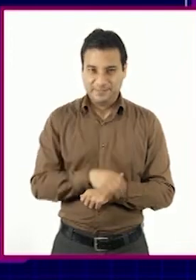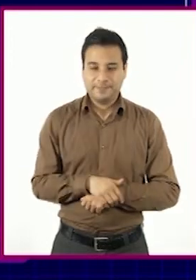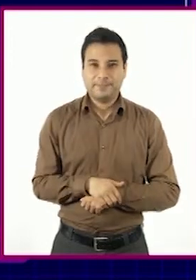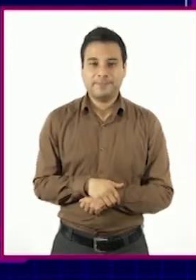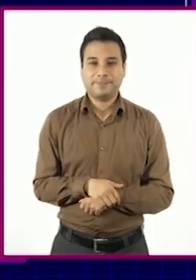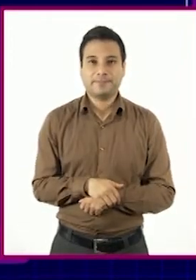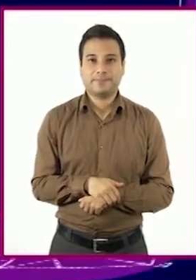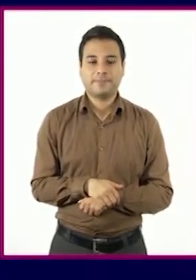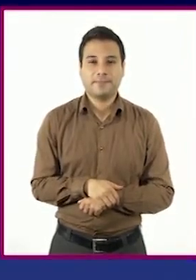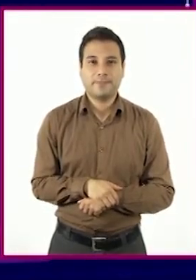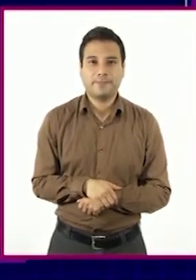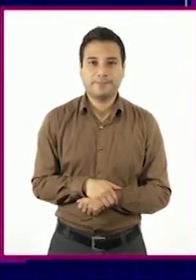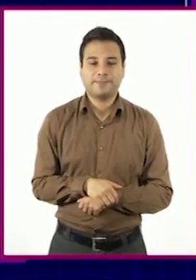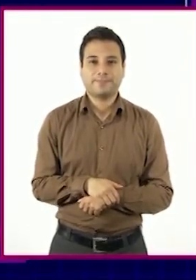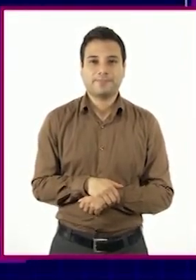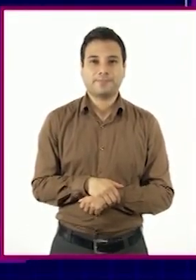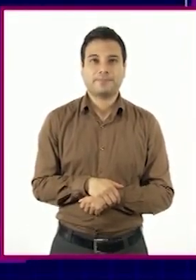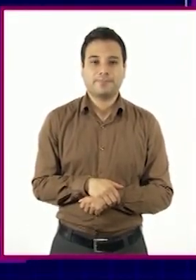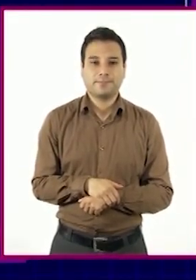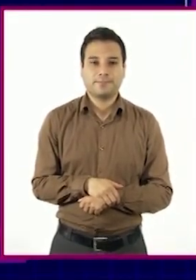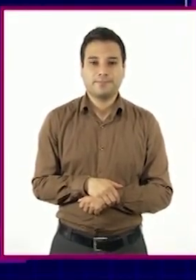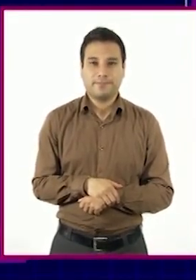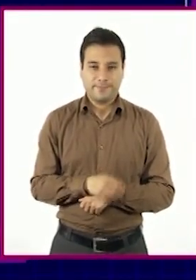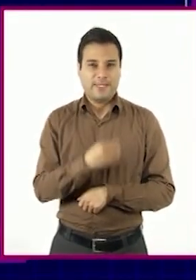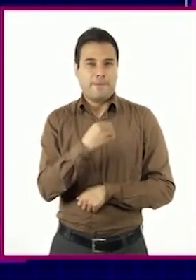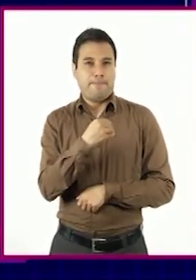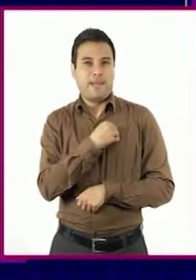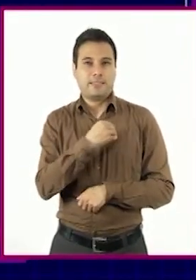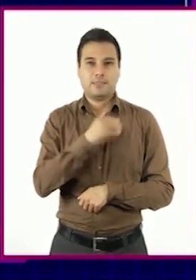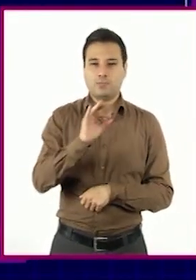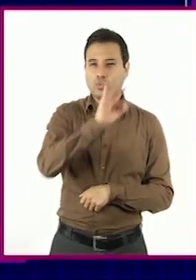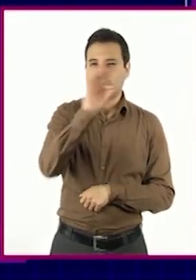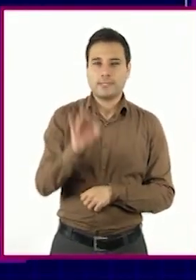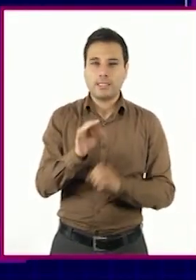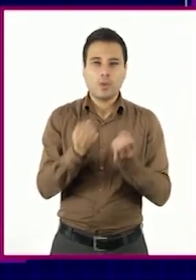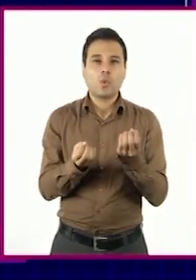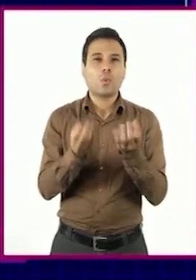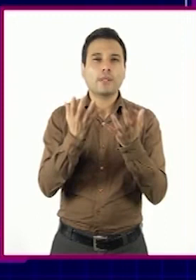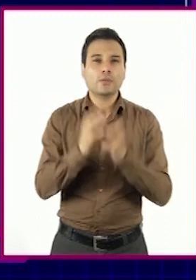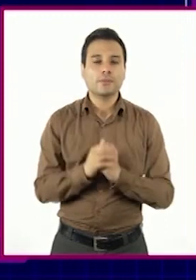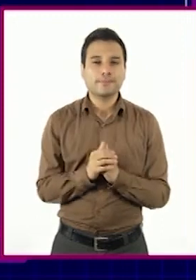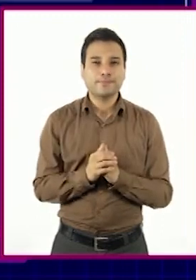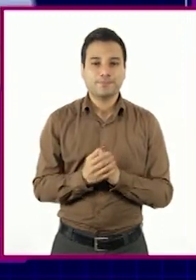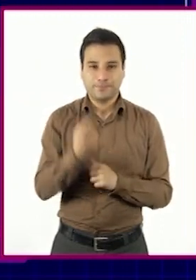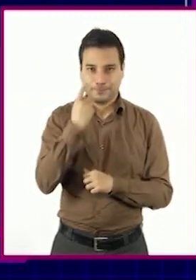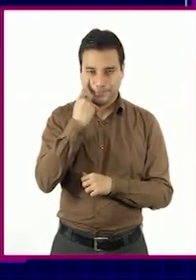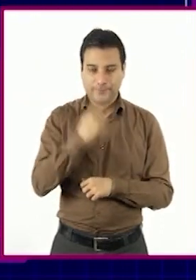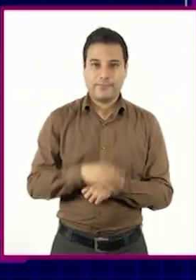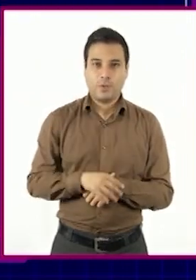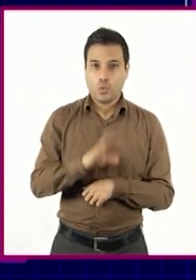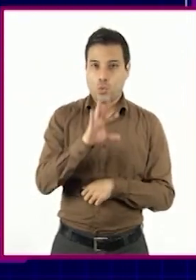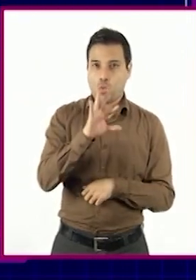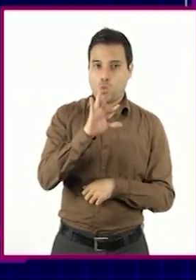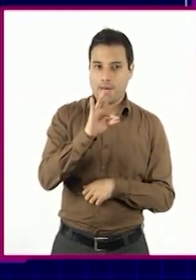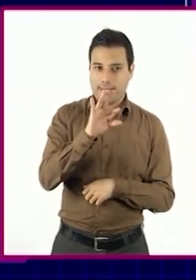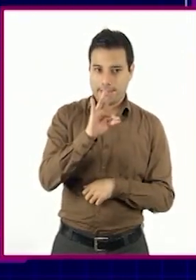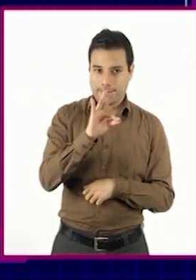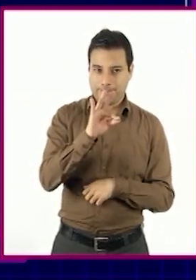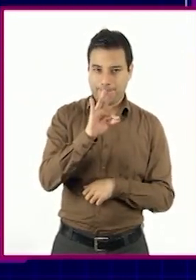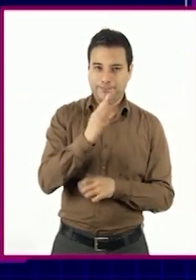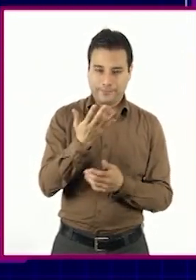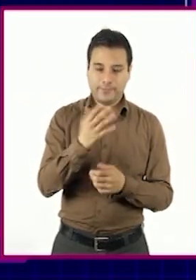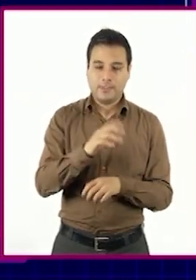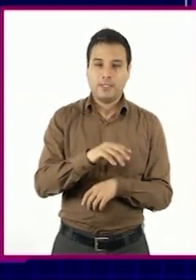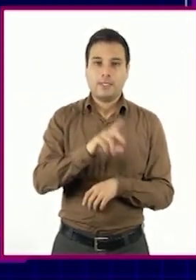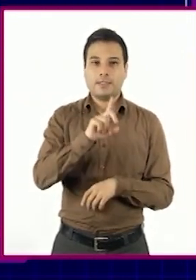grados. Para calcular los porcentajes de Max se toma en cuenta su total igual a 40. 37 se multiplica